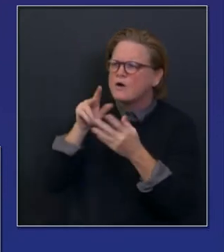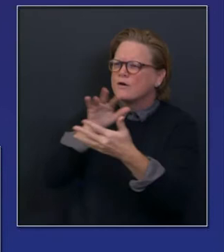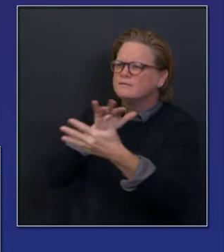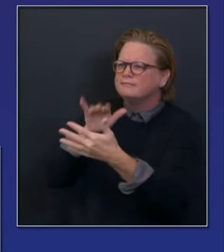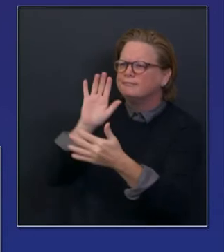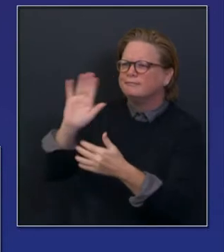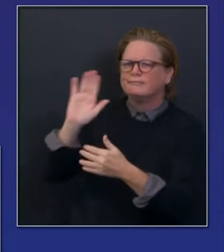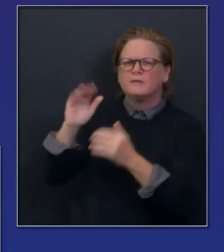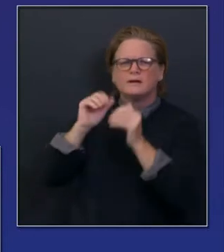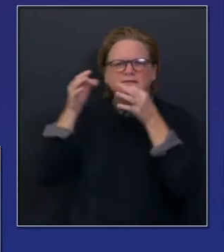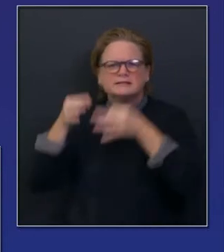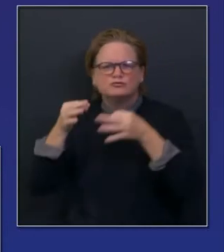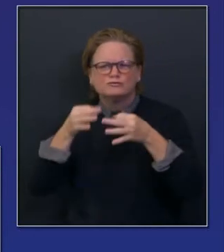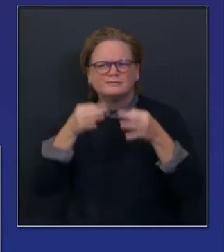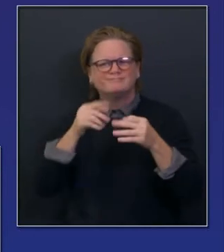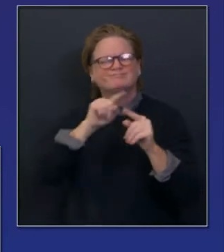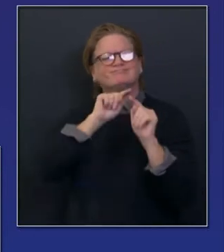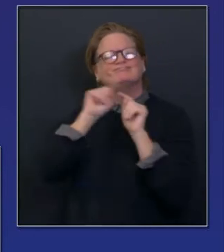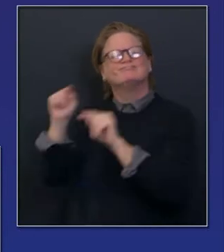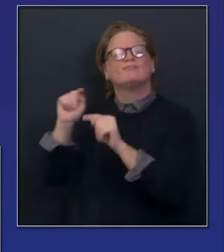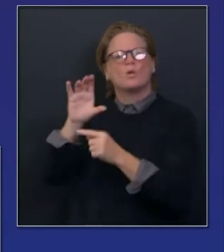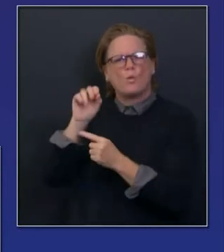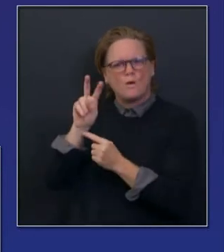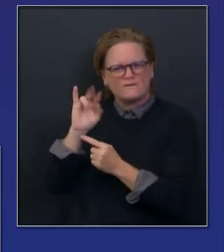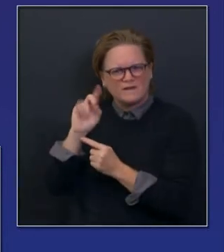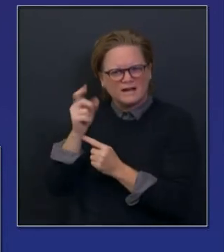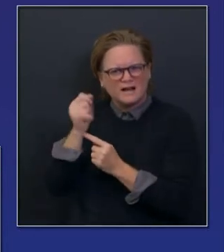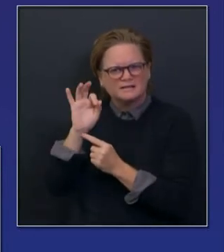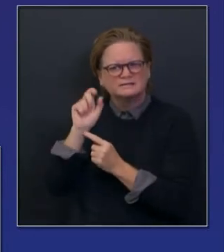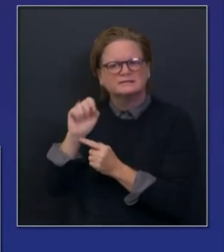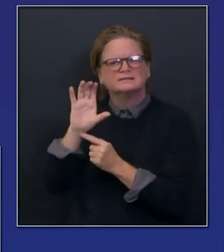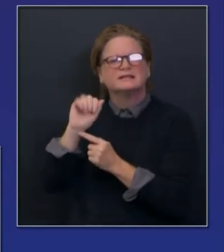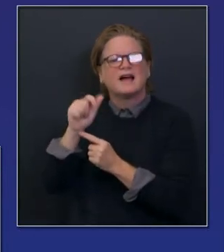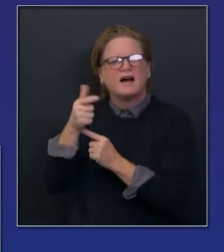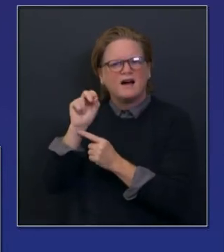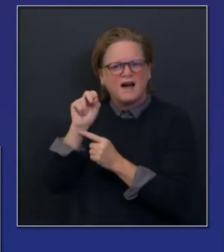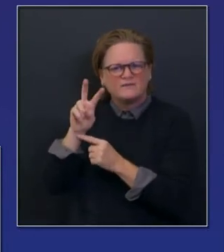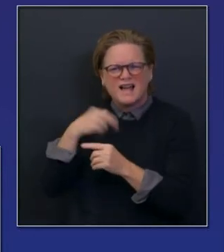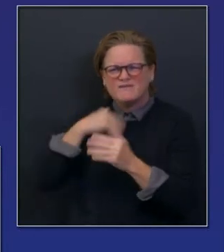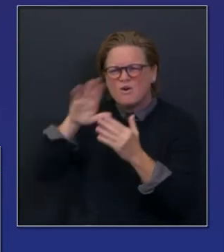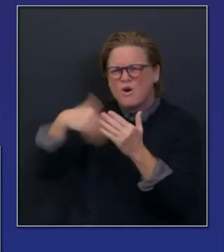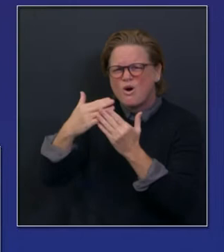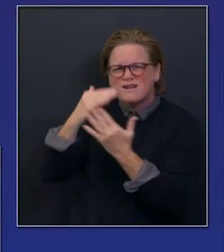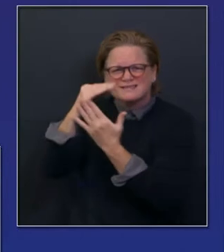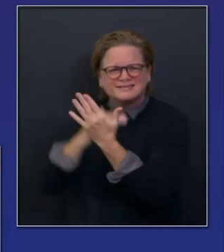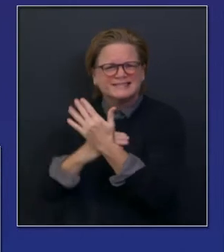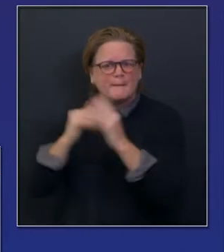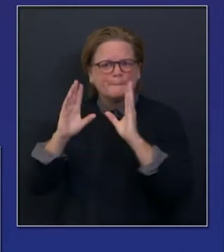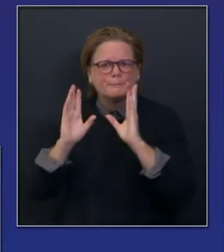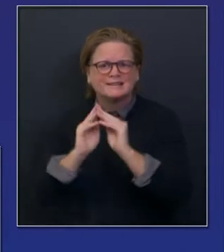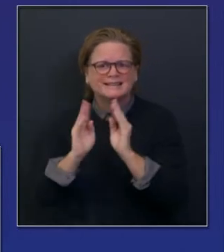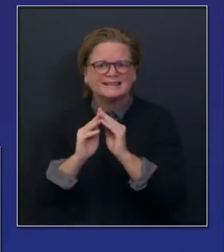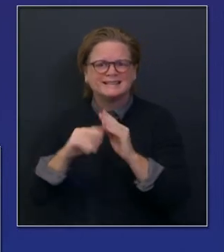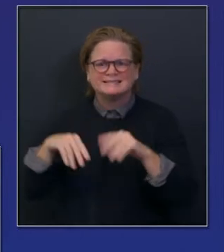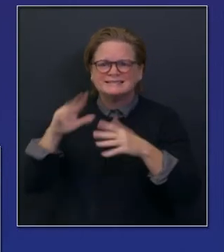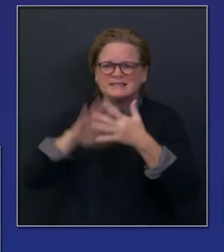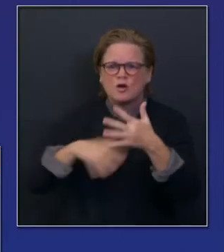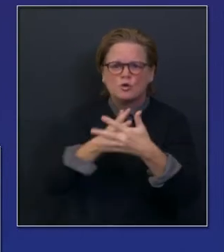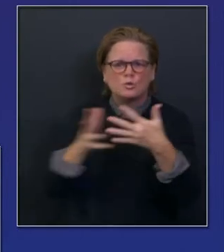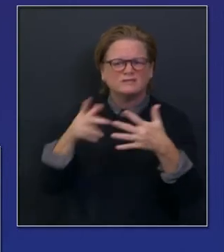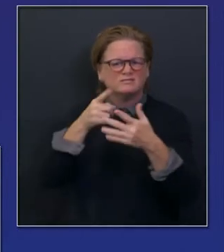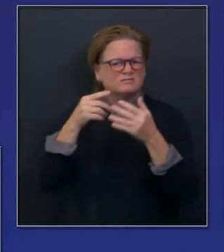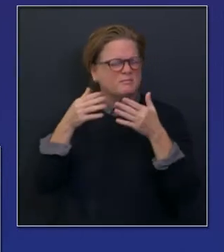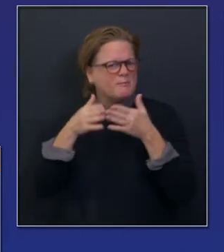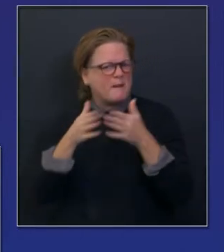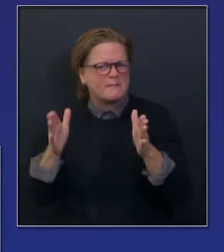esto yendo al sitio web y escuchando estas conferencias a las que puede usted asistir. La de